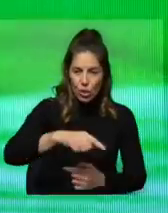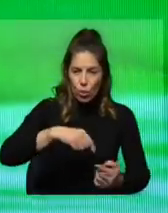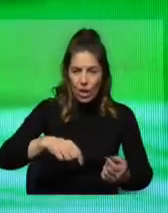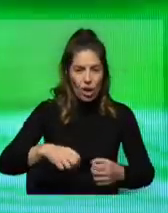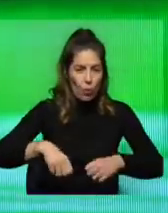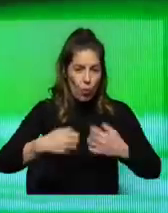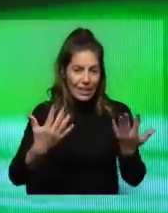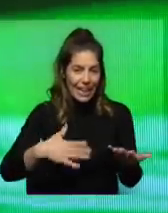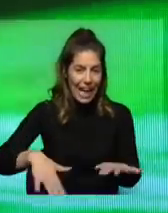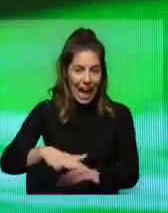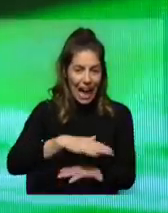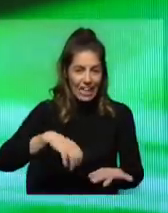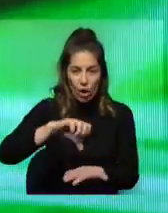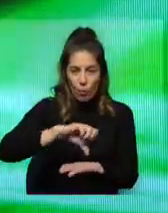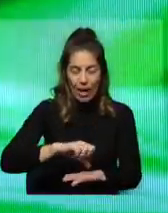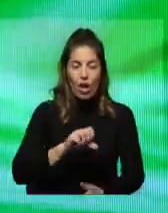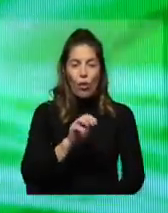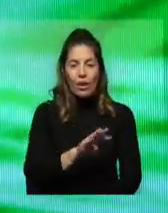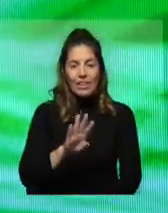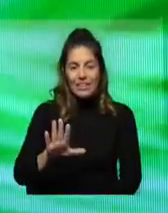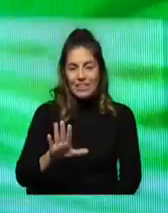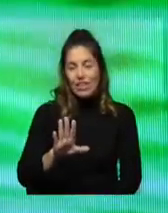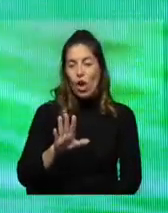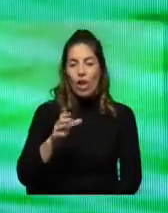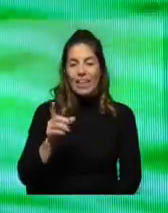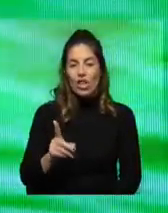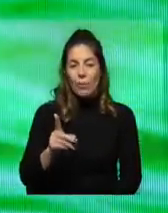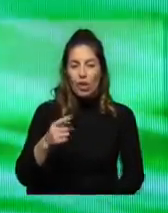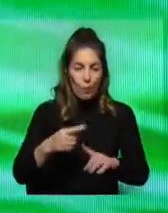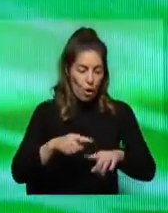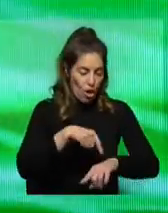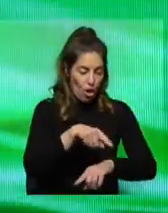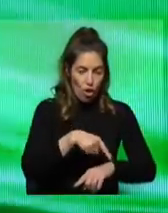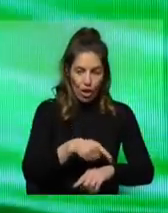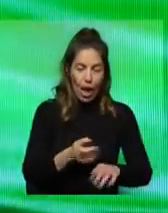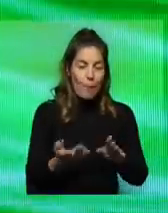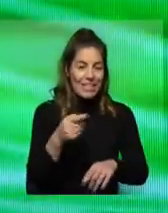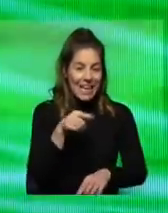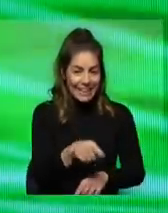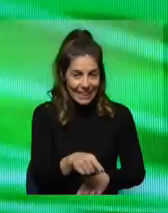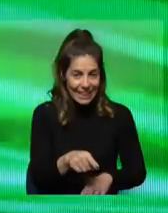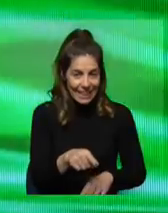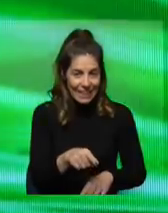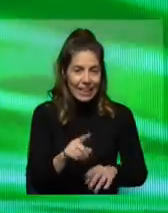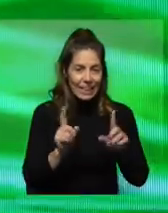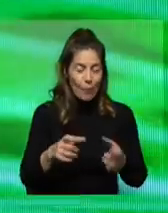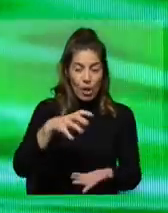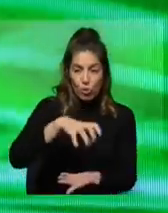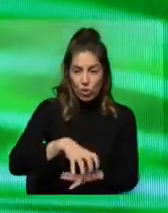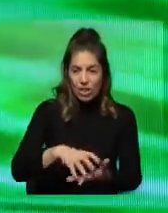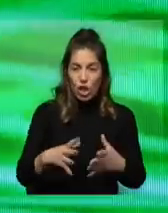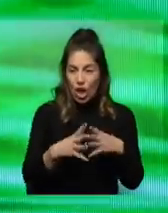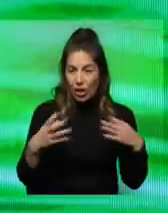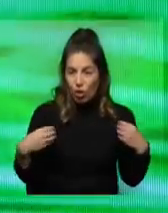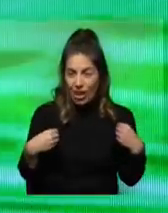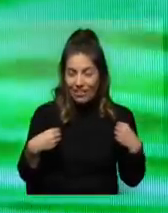área urbana 45 kilómetros por hora más allí me refiero al tema puntual que hay un centro escolar y nosotros